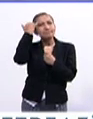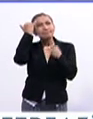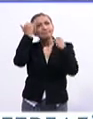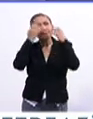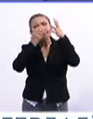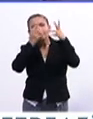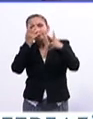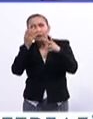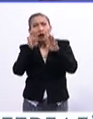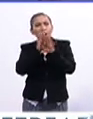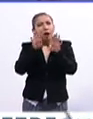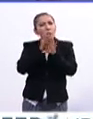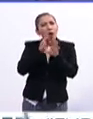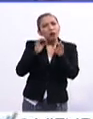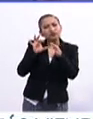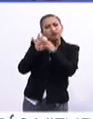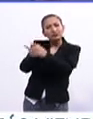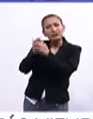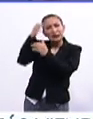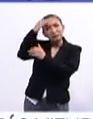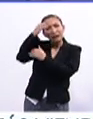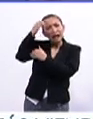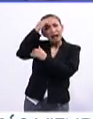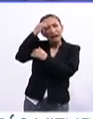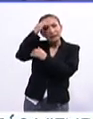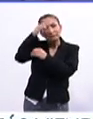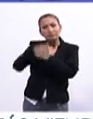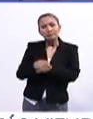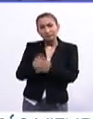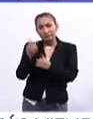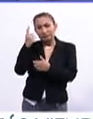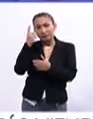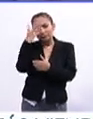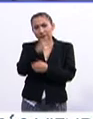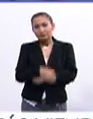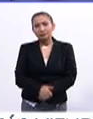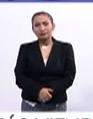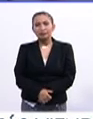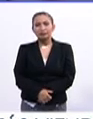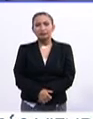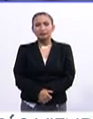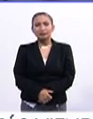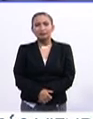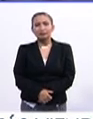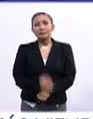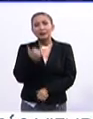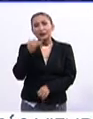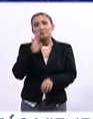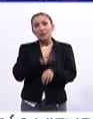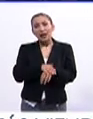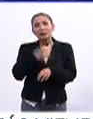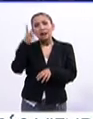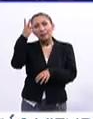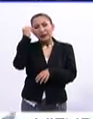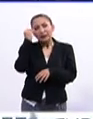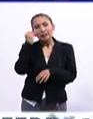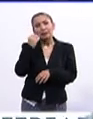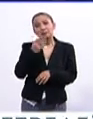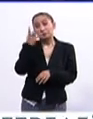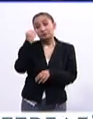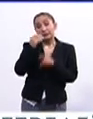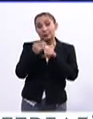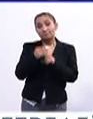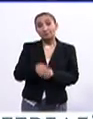crear pues lazos, vivir una experiencia muy bonita, y sobre todo aprender.